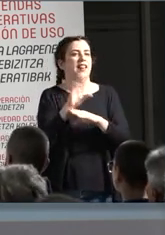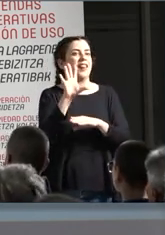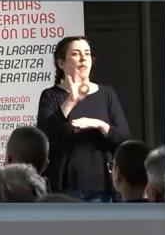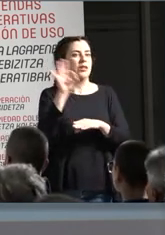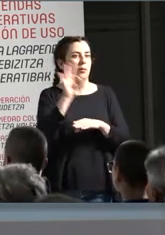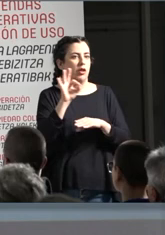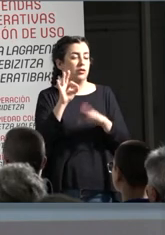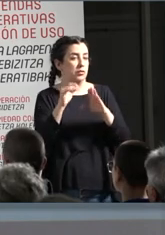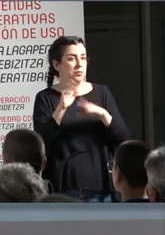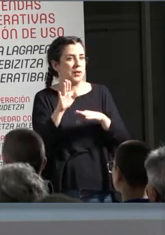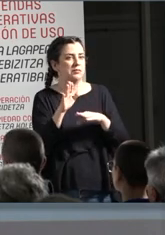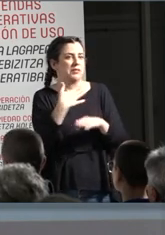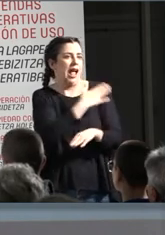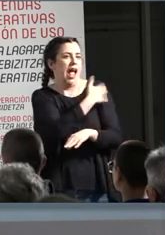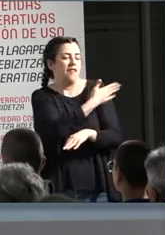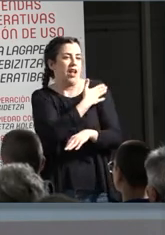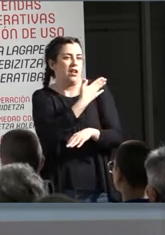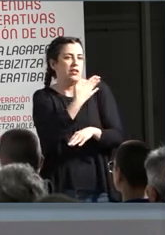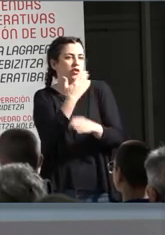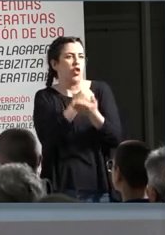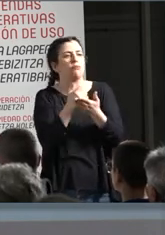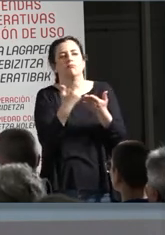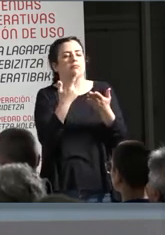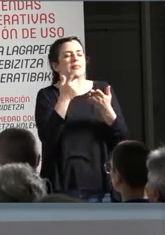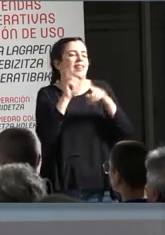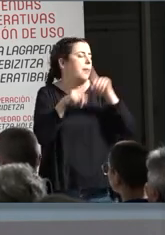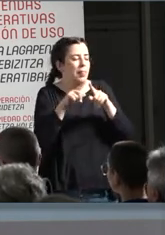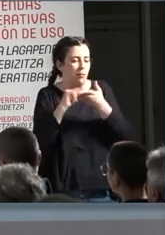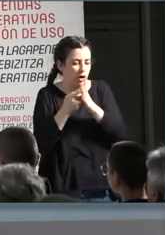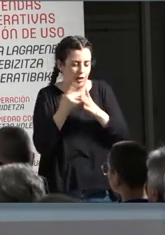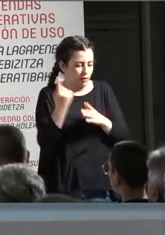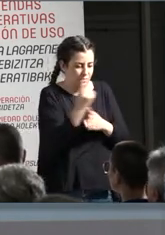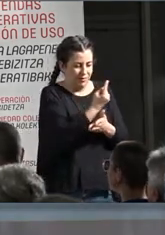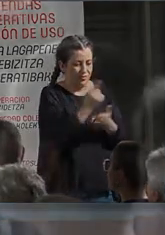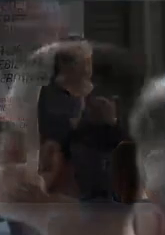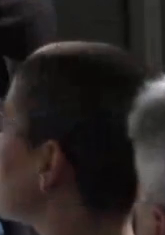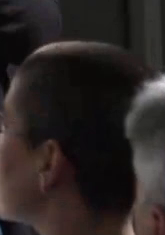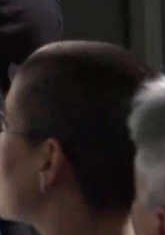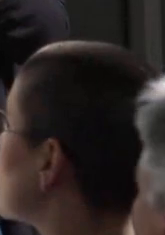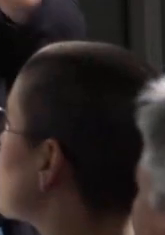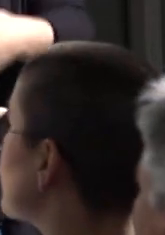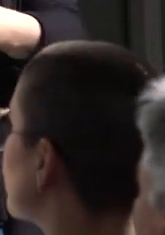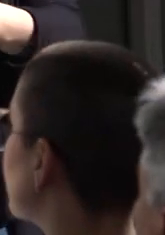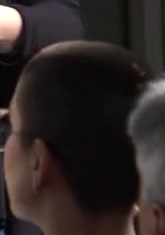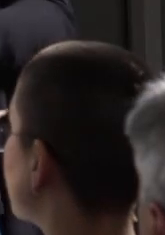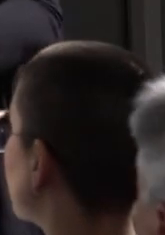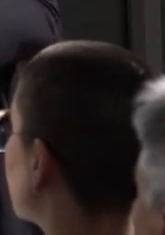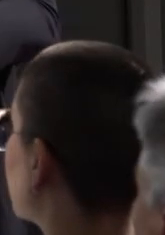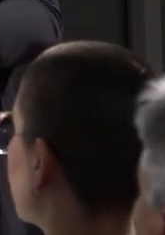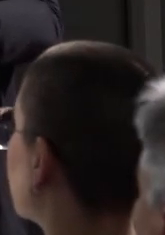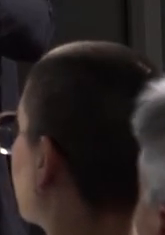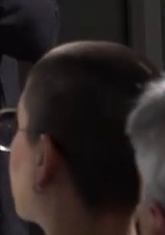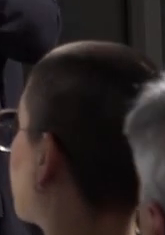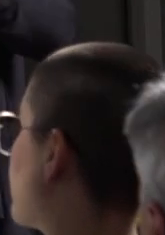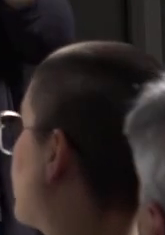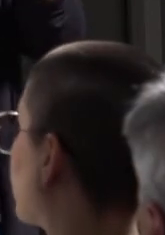socios, siempre mirando proyecto a proyecto, pero vamos, en general no vamos a pedir ese aval de los socios, porque entendemos que si han aportado